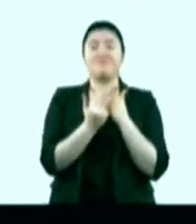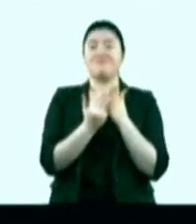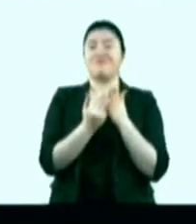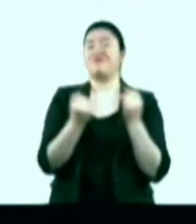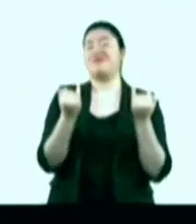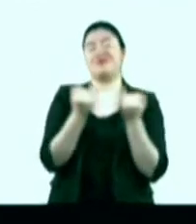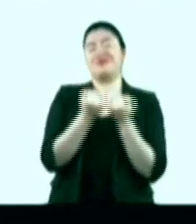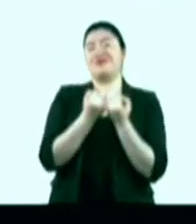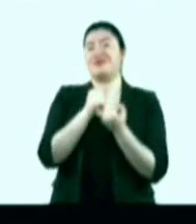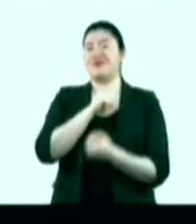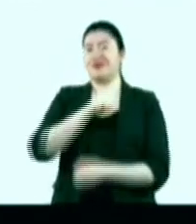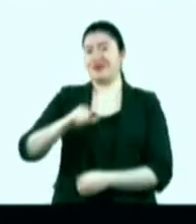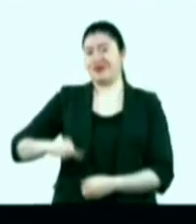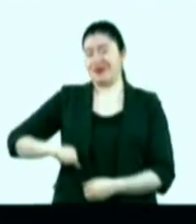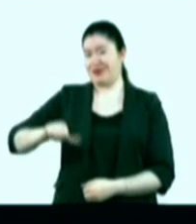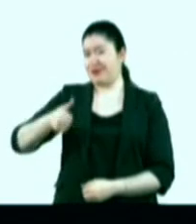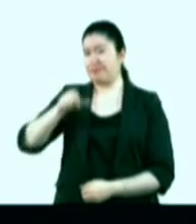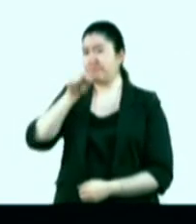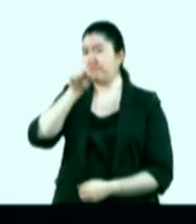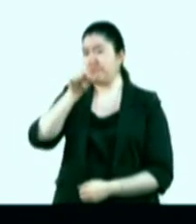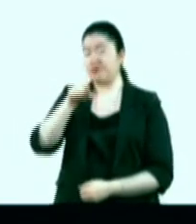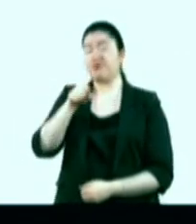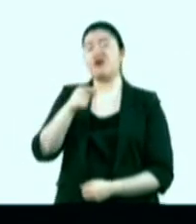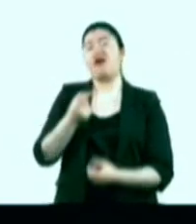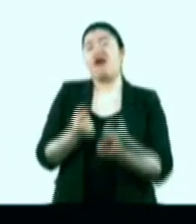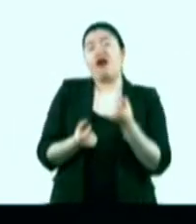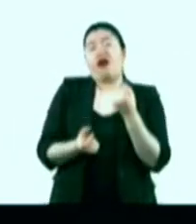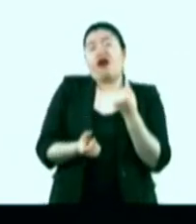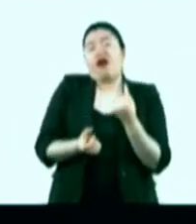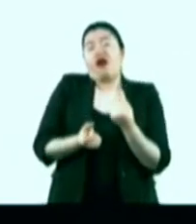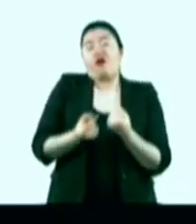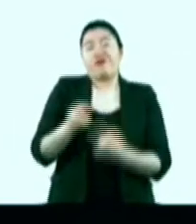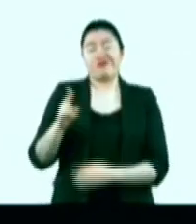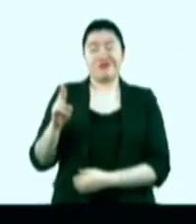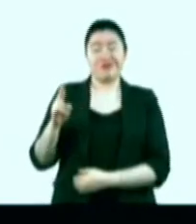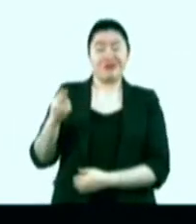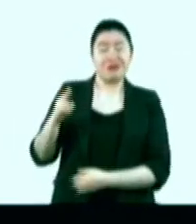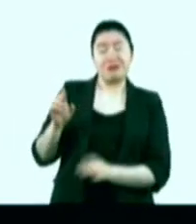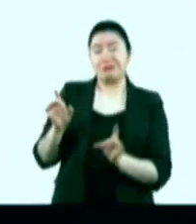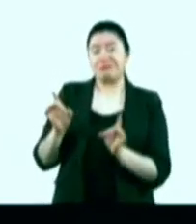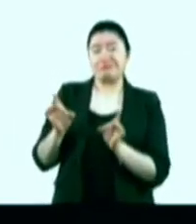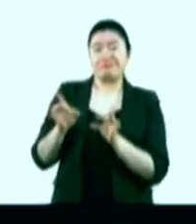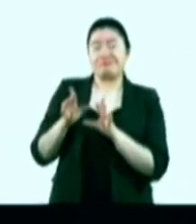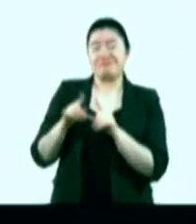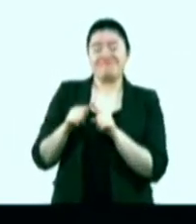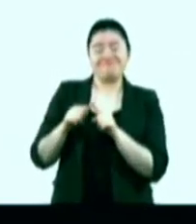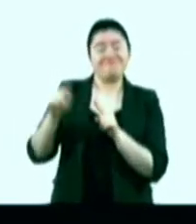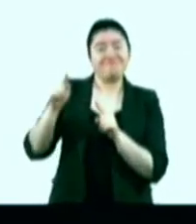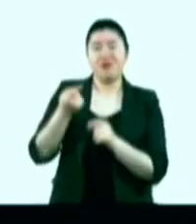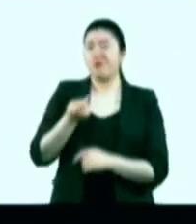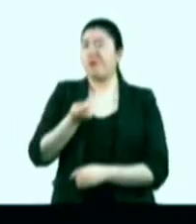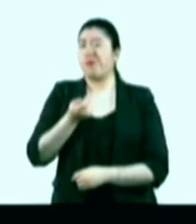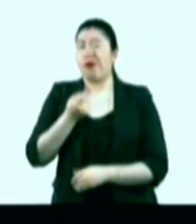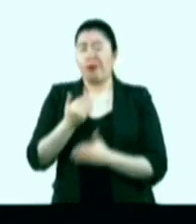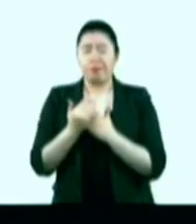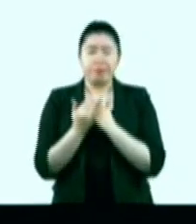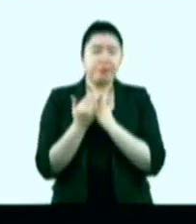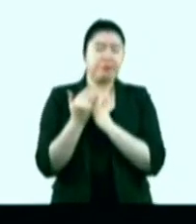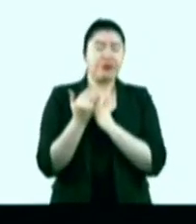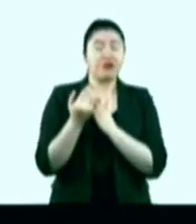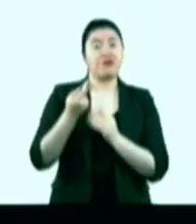que uno de los principales acuerdos alcanzados con los gobiernos de las alcaldías es la entrada de la Guardia Nacional para reforzar la